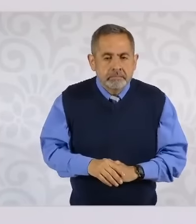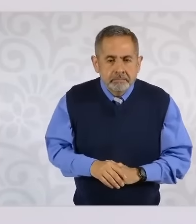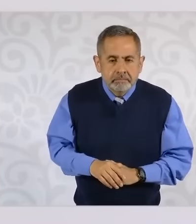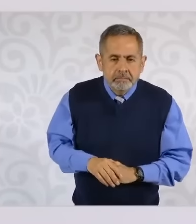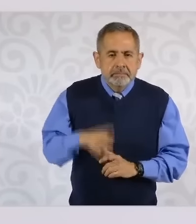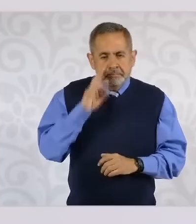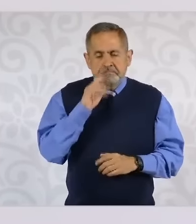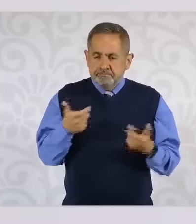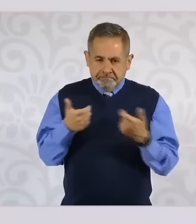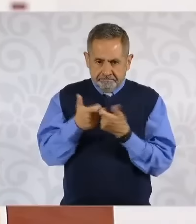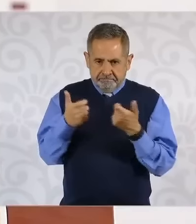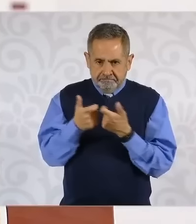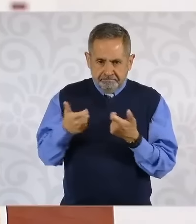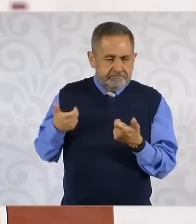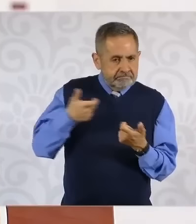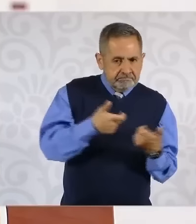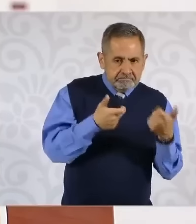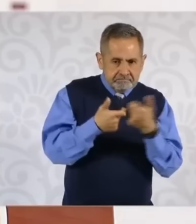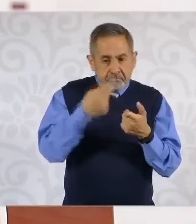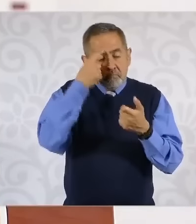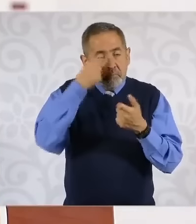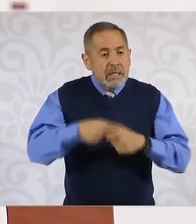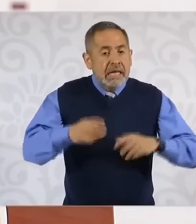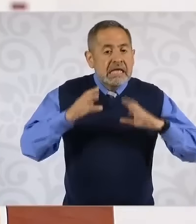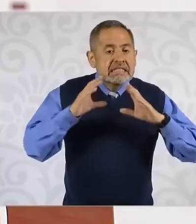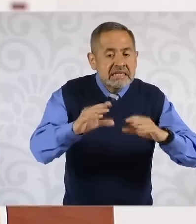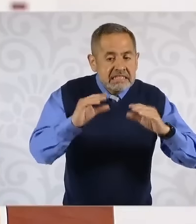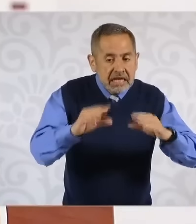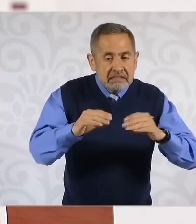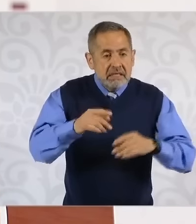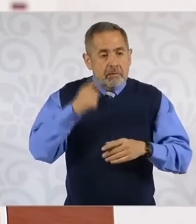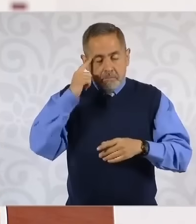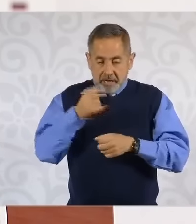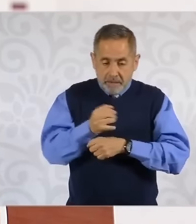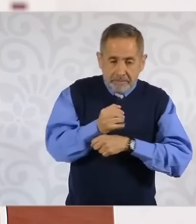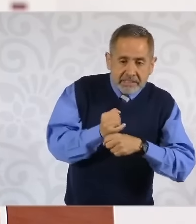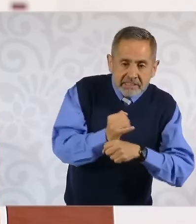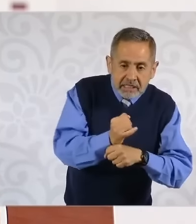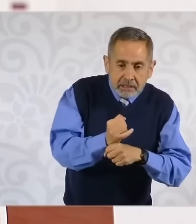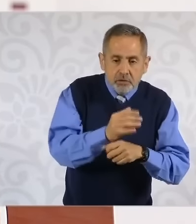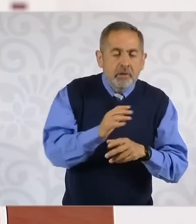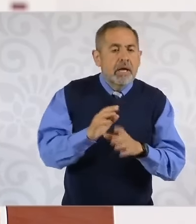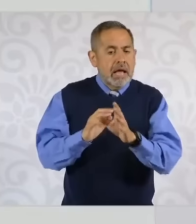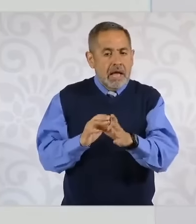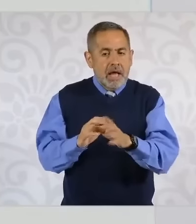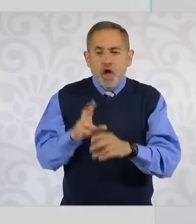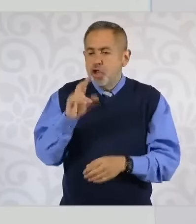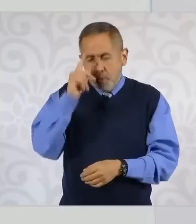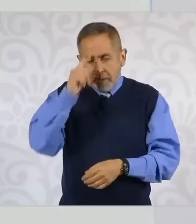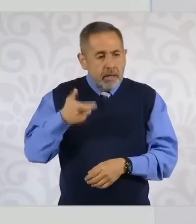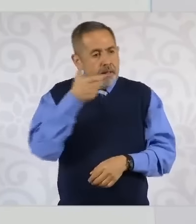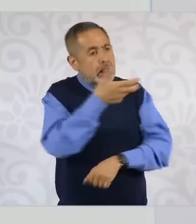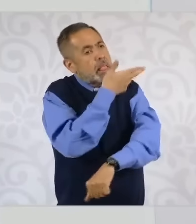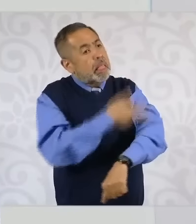poniendo los recursos dedicados a la docencia y a la investigación, no a la burocracia,